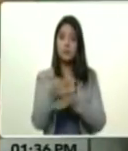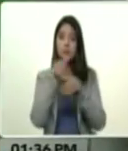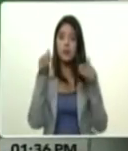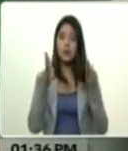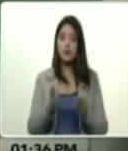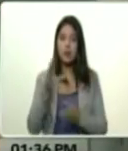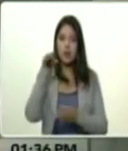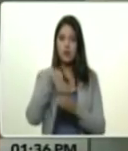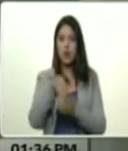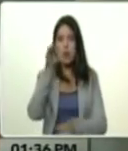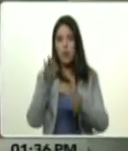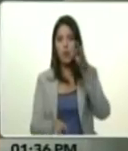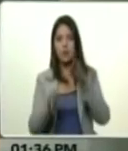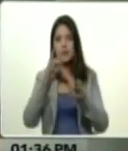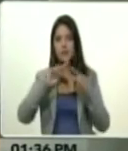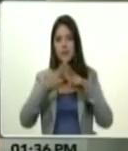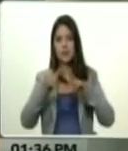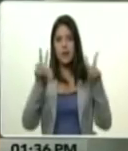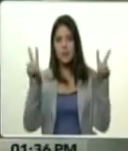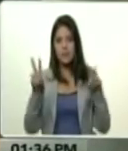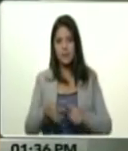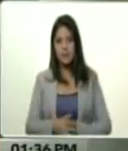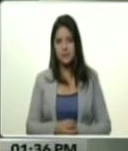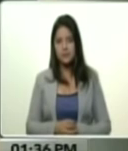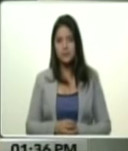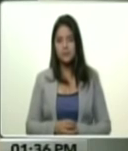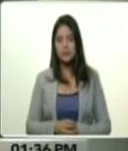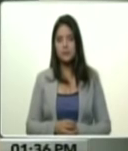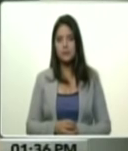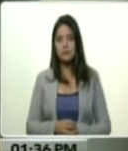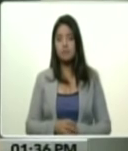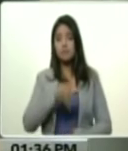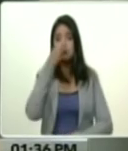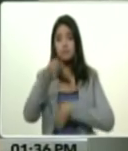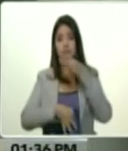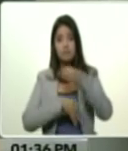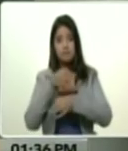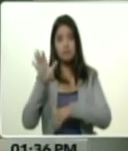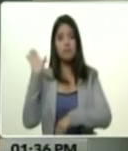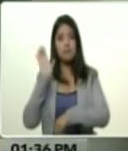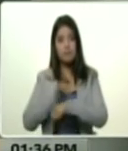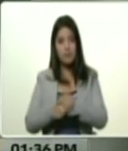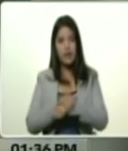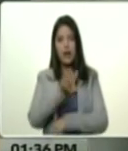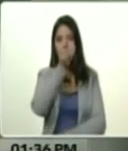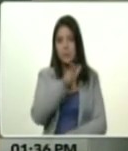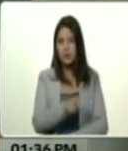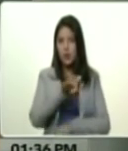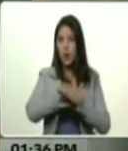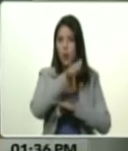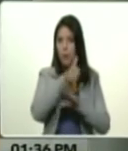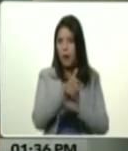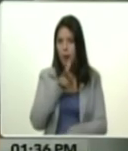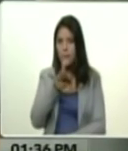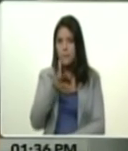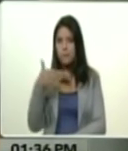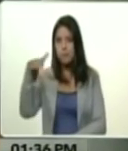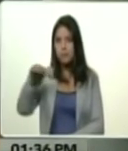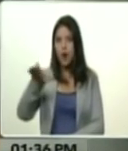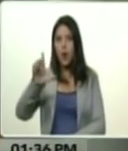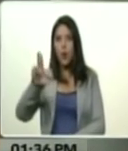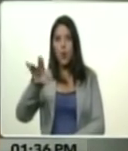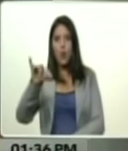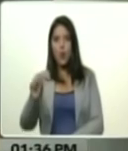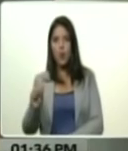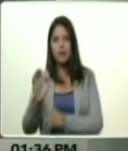para Interior, Justicia y Paz, Gustavo González López, quien se refiere a la captura del autor material en el caso de Luis Díaz,